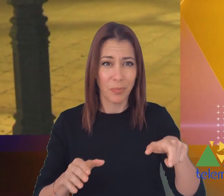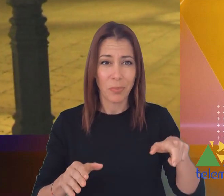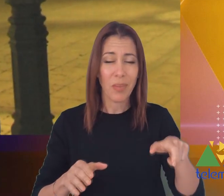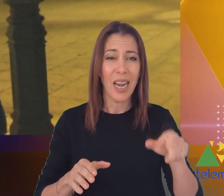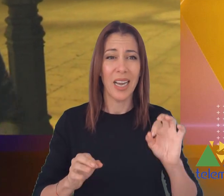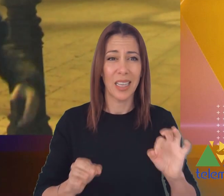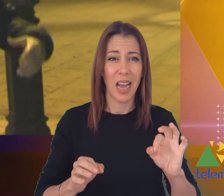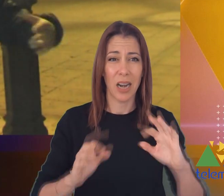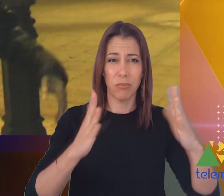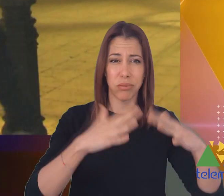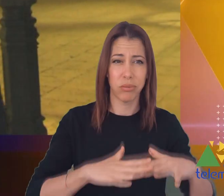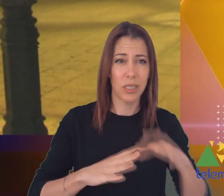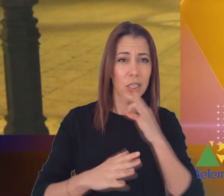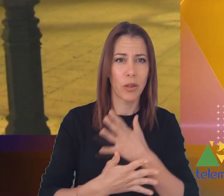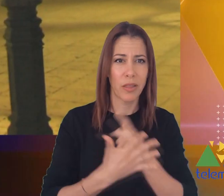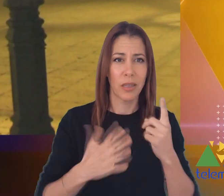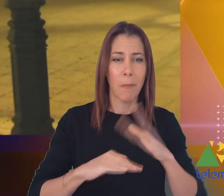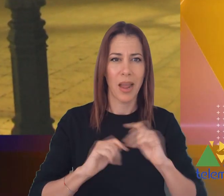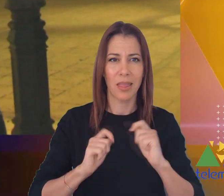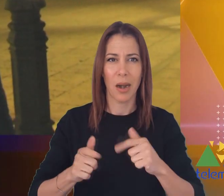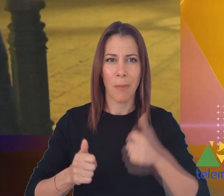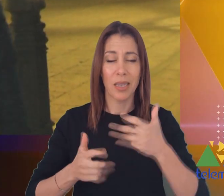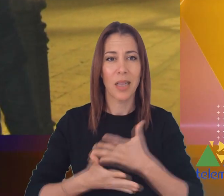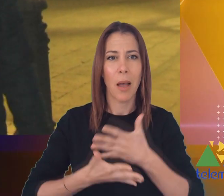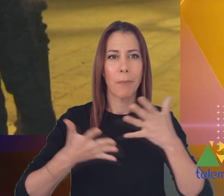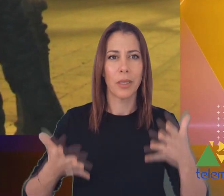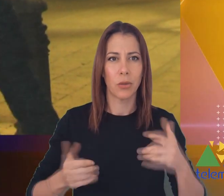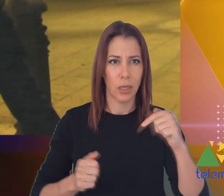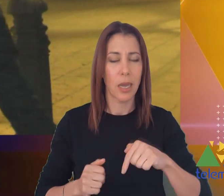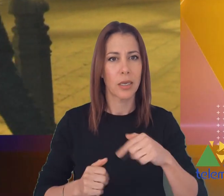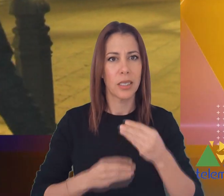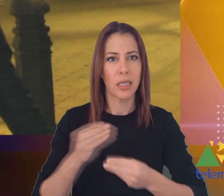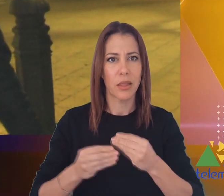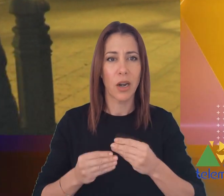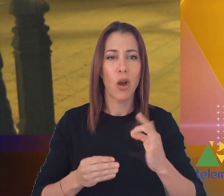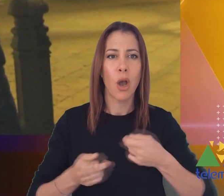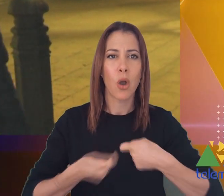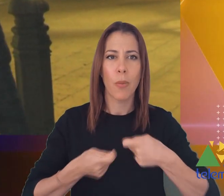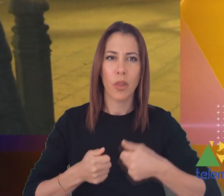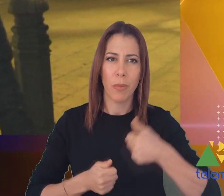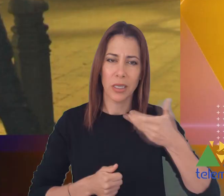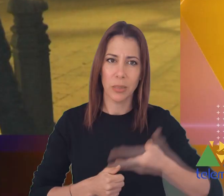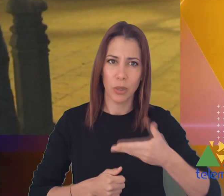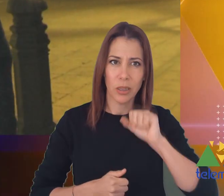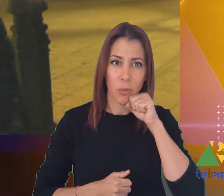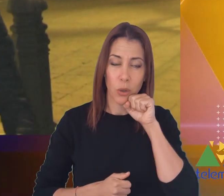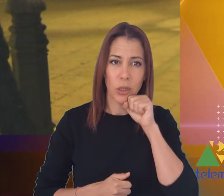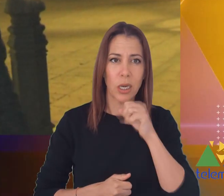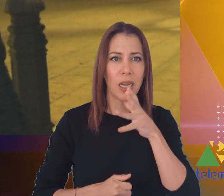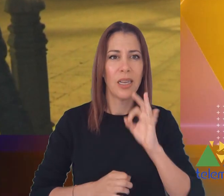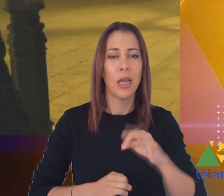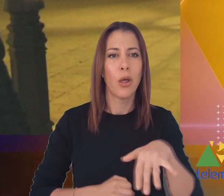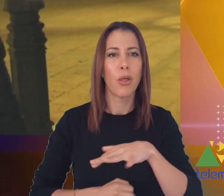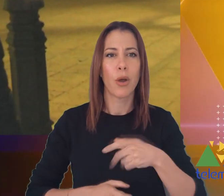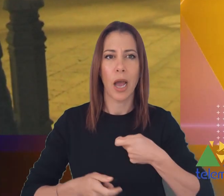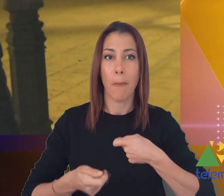finales del siglo XVI para darle un poco más de amplitud, y aquí se establecieron por los comercios más importantes de Motril, es el sitio de comercio, es un